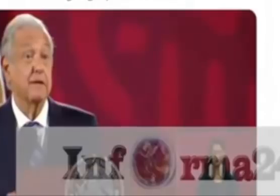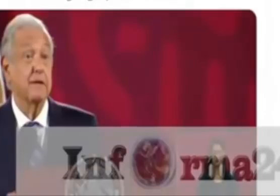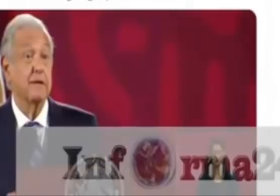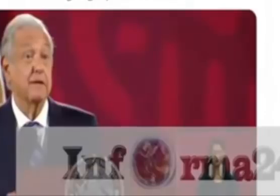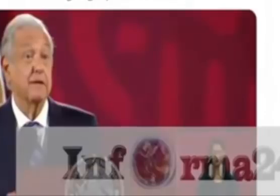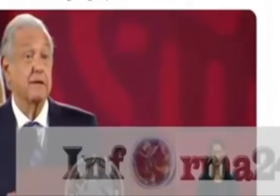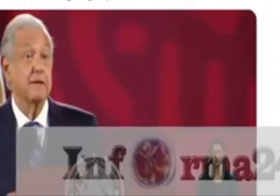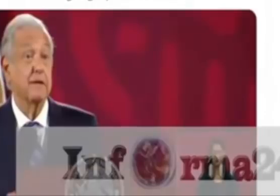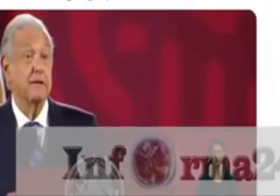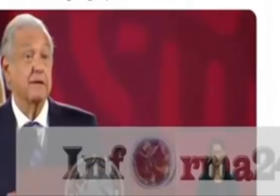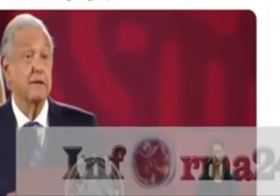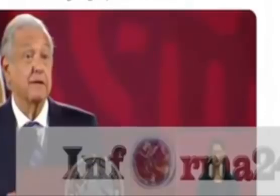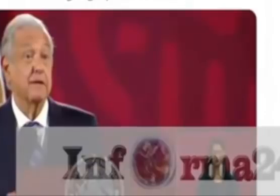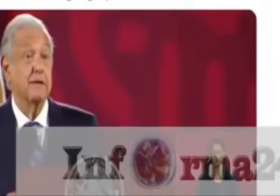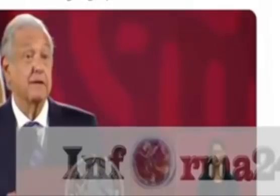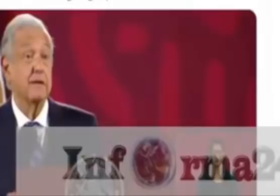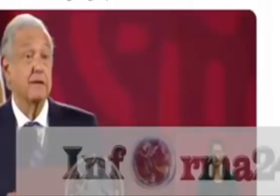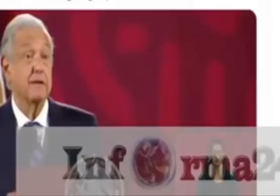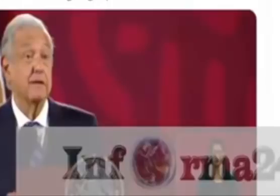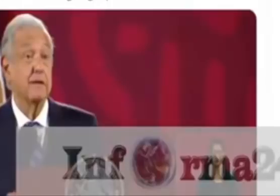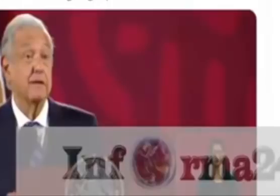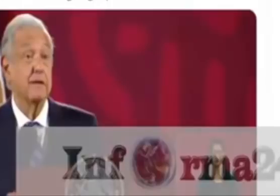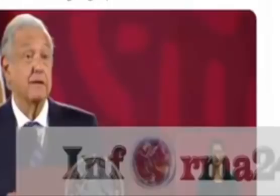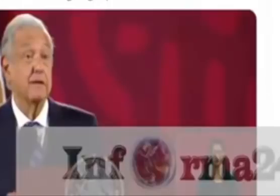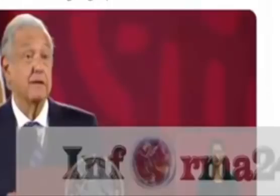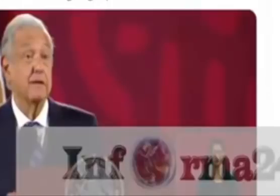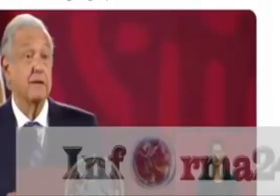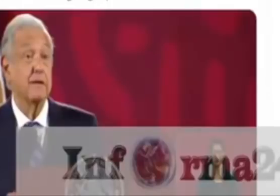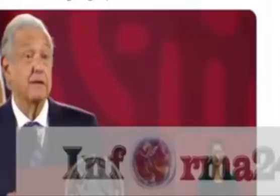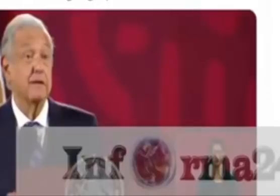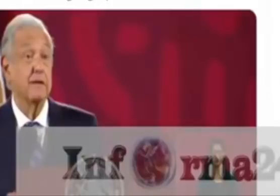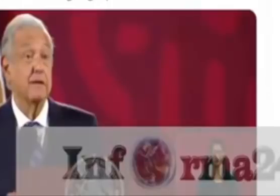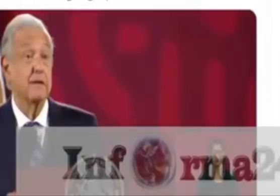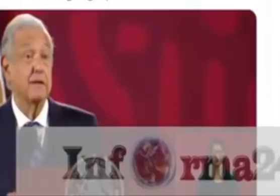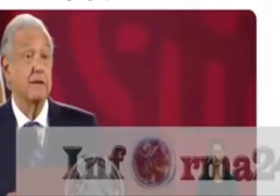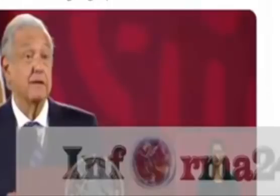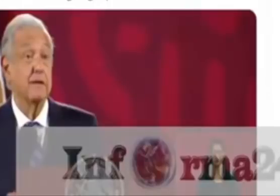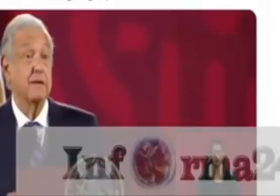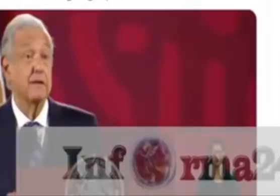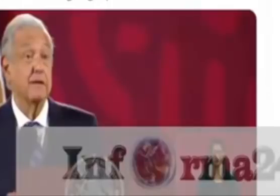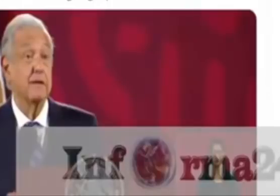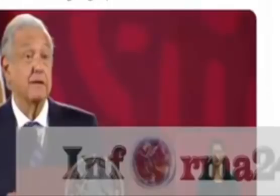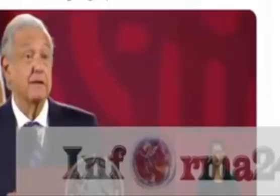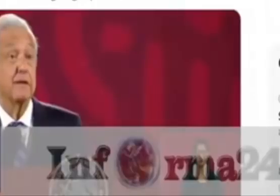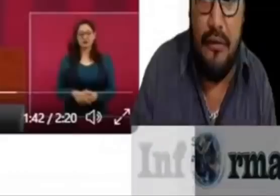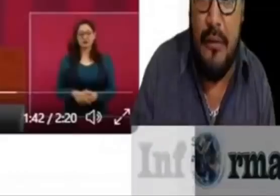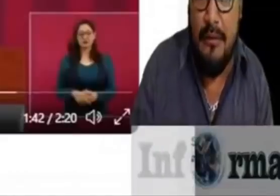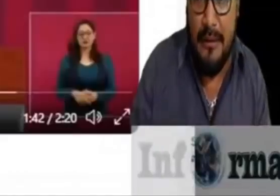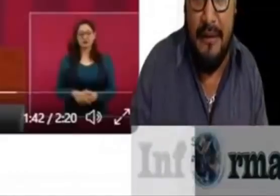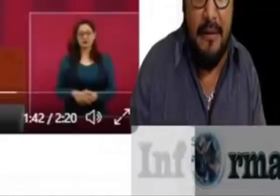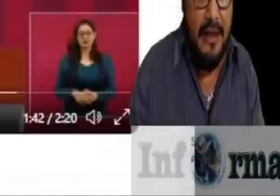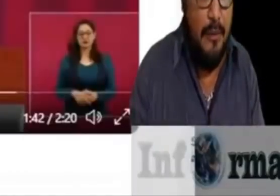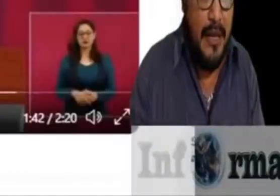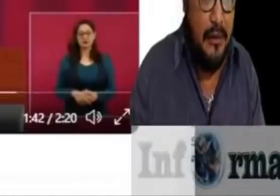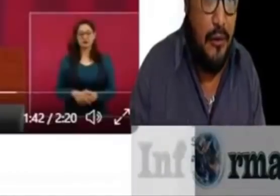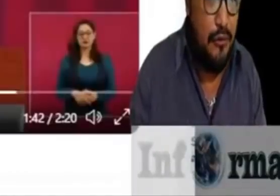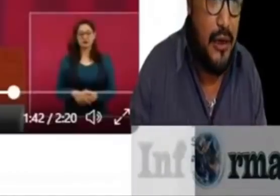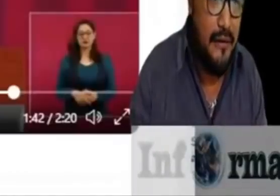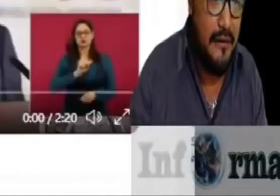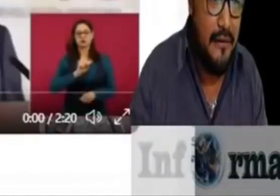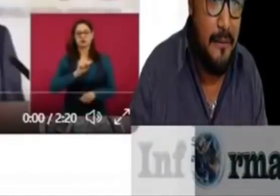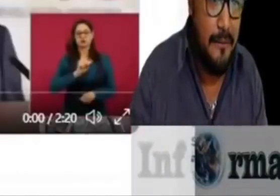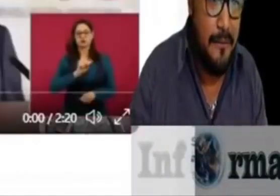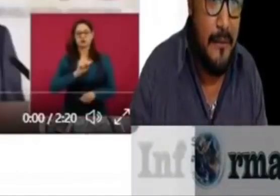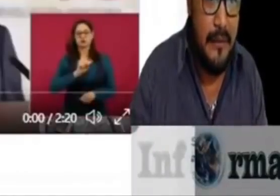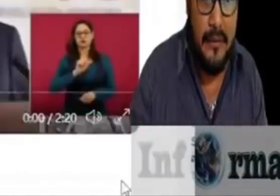y que también hasta la chayo se inaugure este pudiera tener algo que ver con eso vamos a ver este vídeo para todos